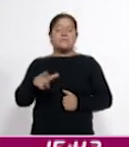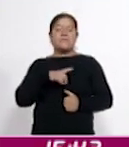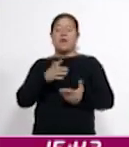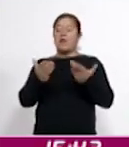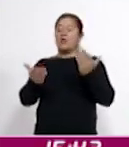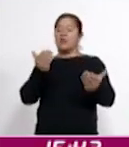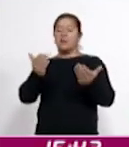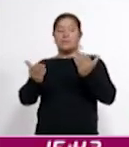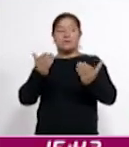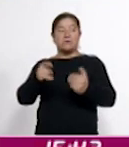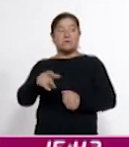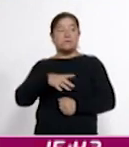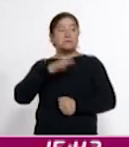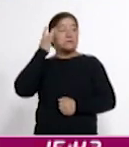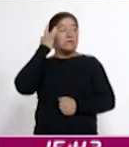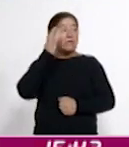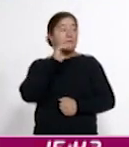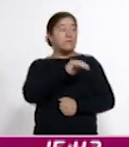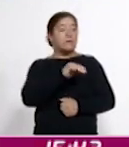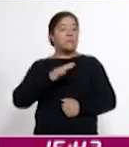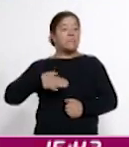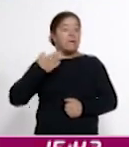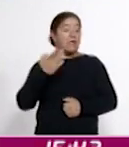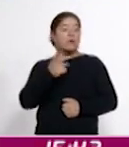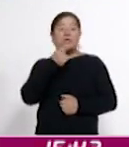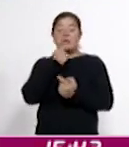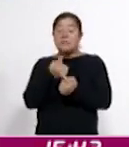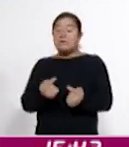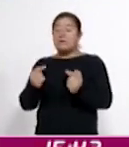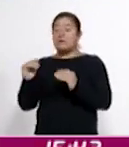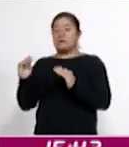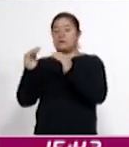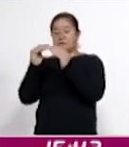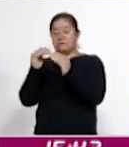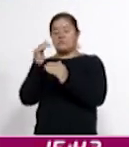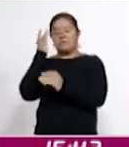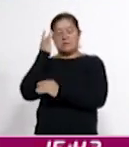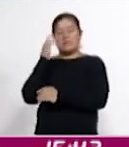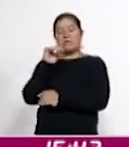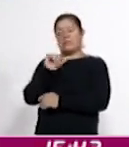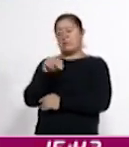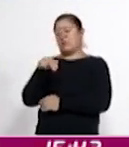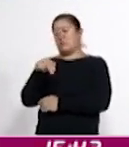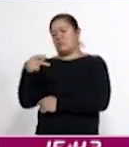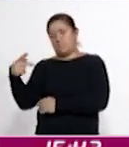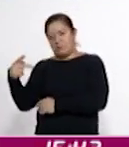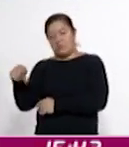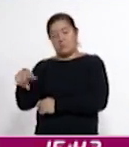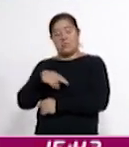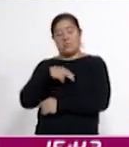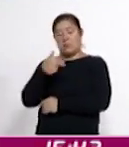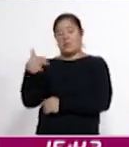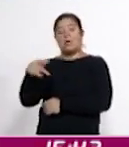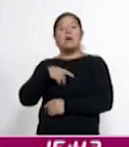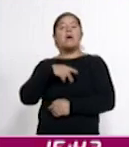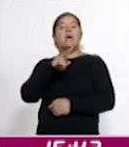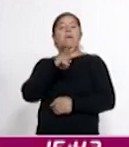bueno, está San Miguel del Milagro, el Niño del Cerrito, que es Santa Anita Nopalucan, está muy cerca